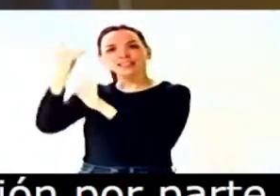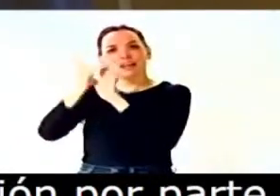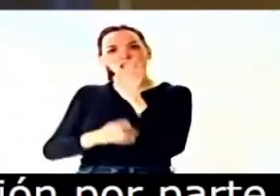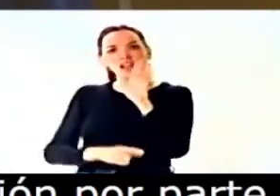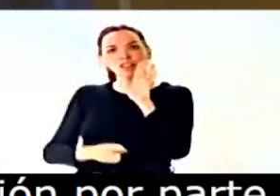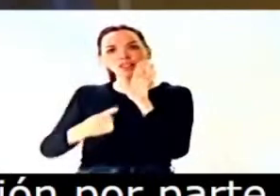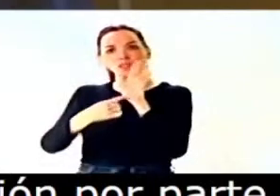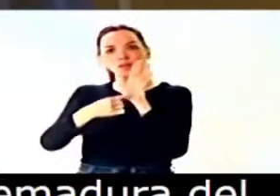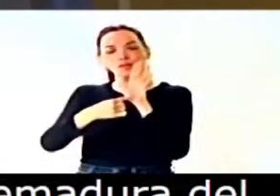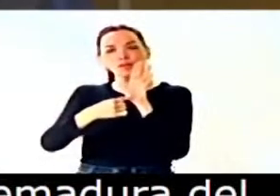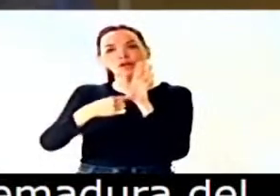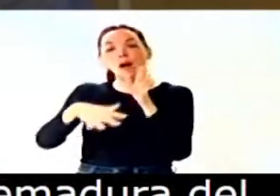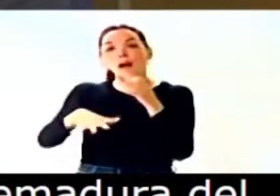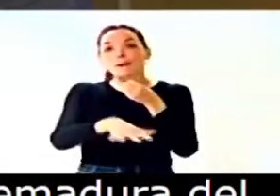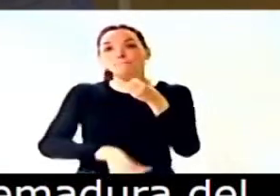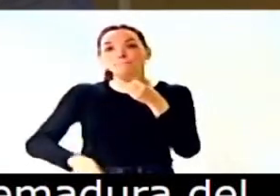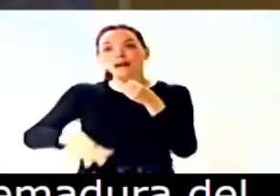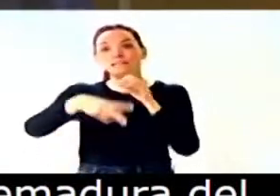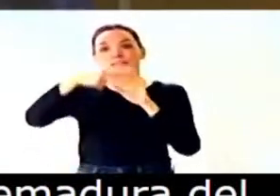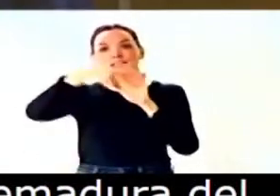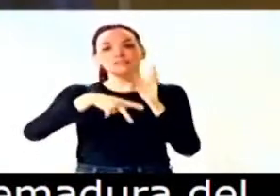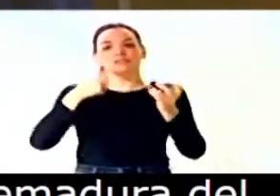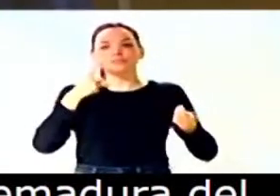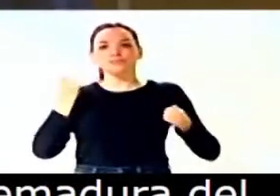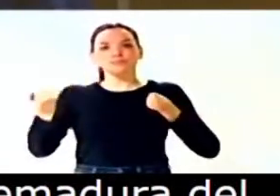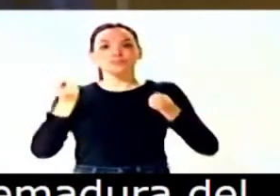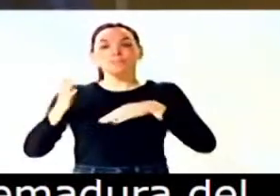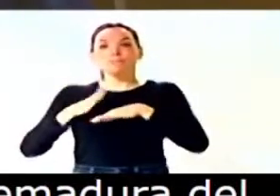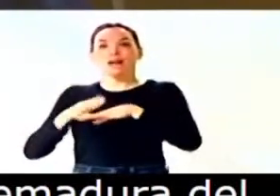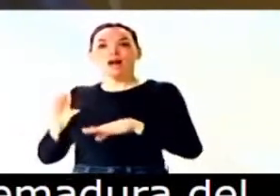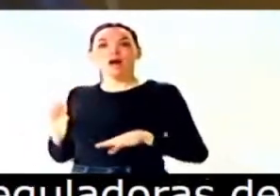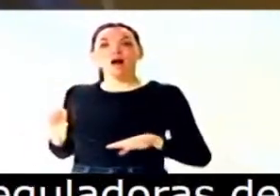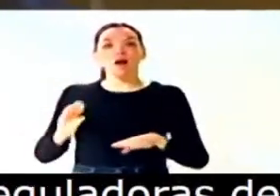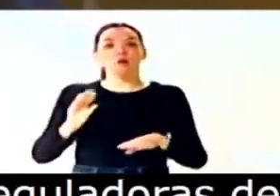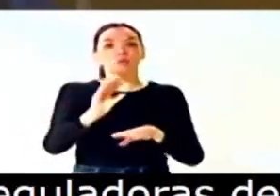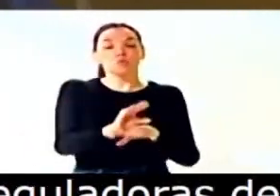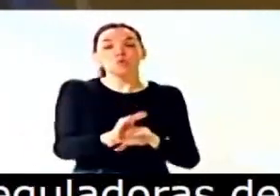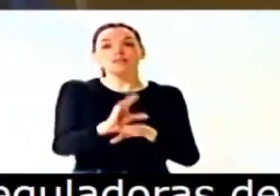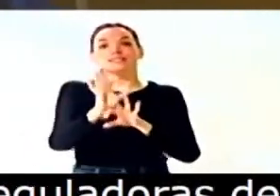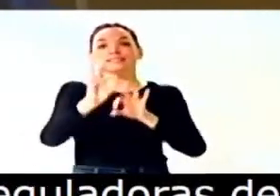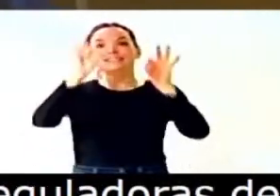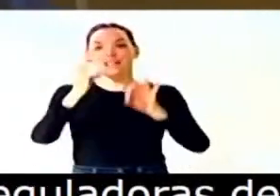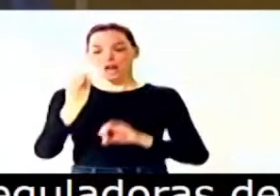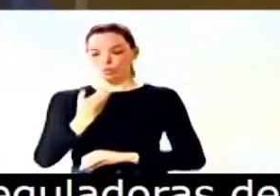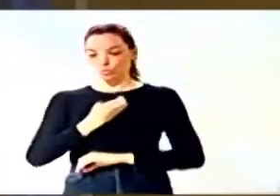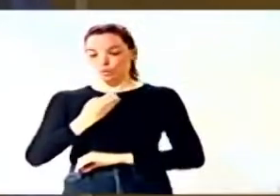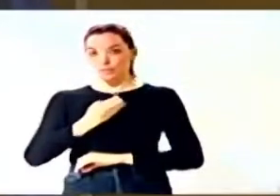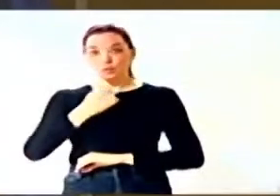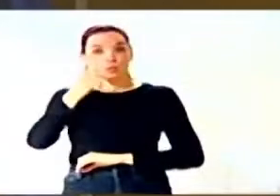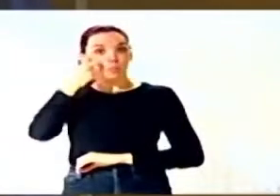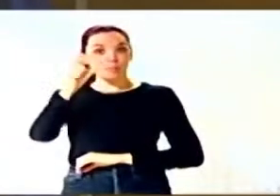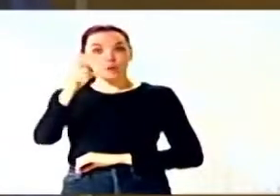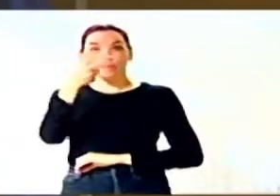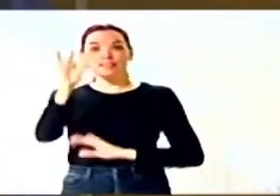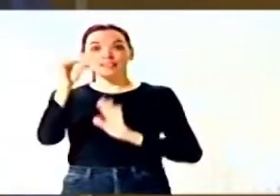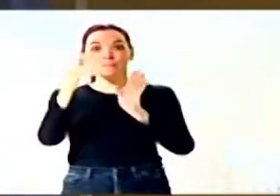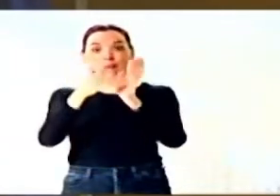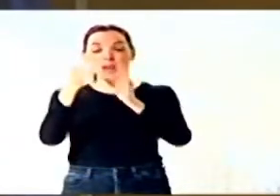se establecen las bases reguladoras de ayudas a otorgar a ayuntamientos de menos de 20.000